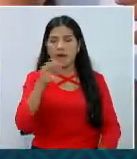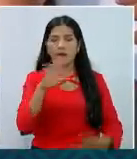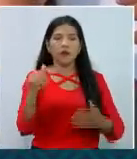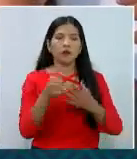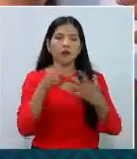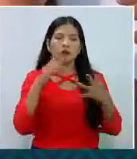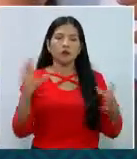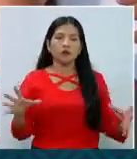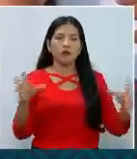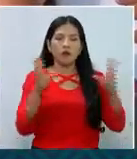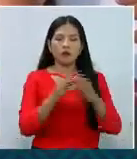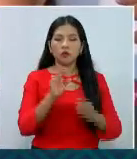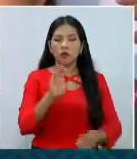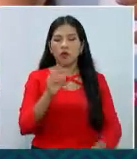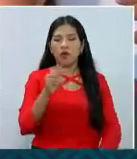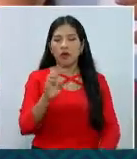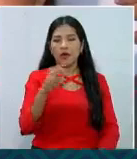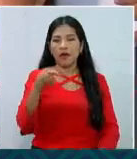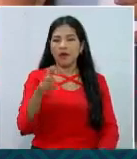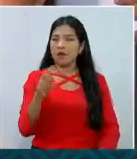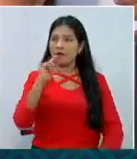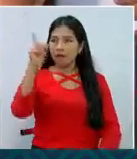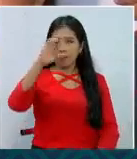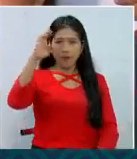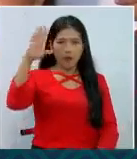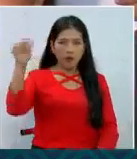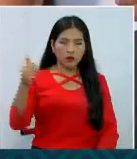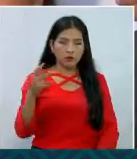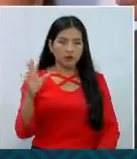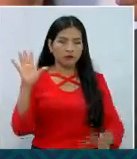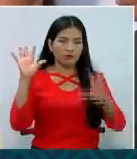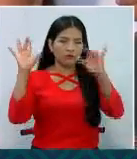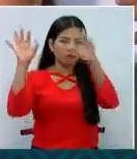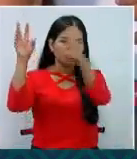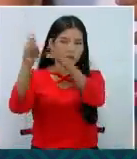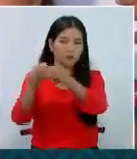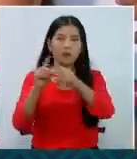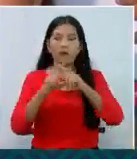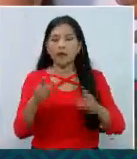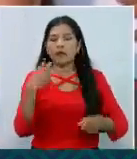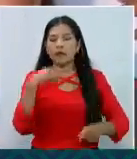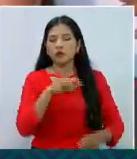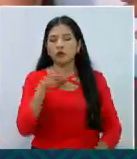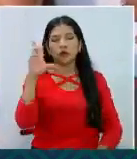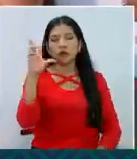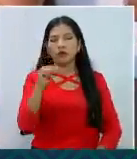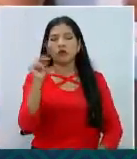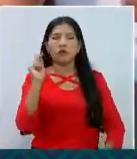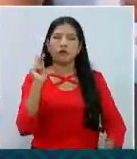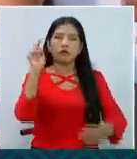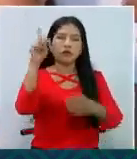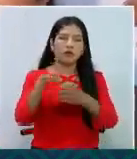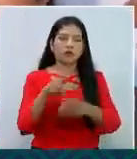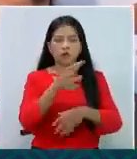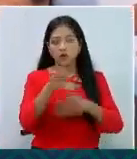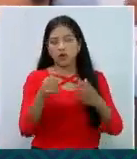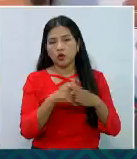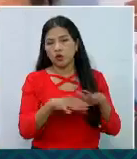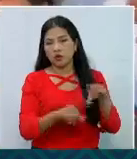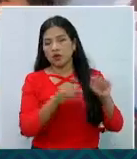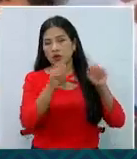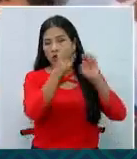octubre en la Ucaeñe, Cochabamba, determinando la no participación de toda nuestra estructura